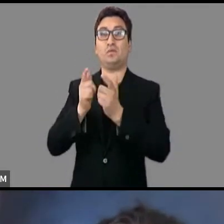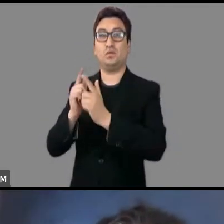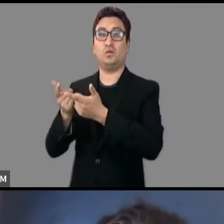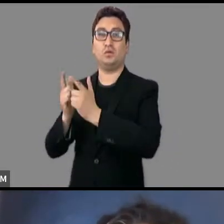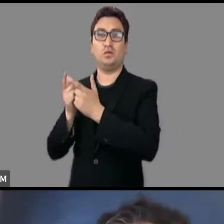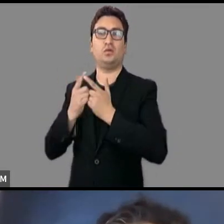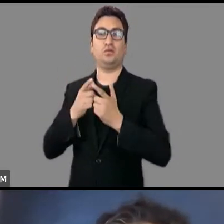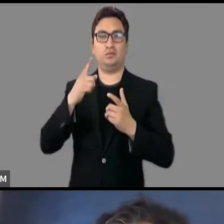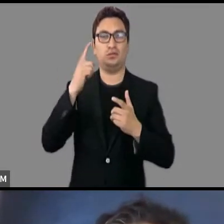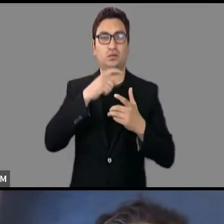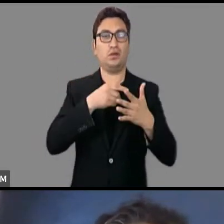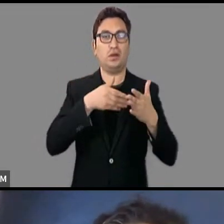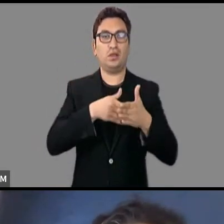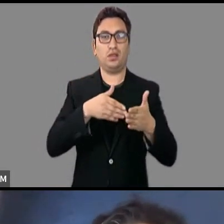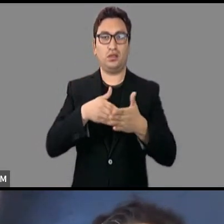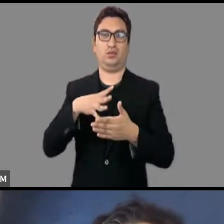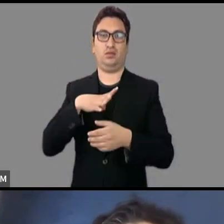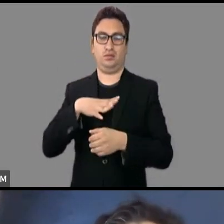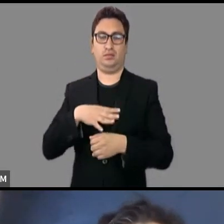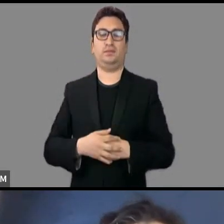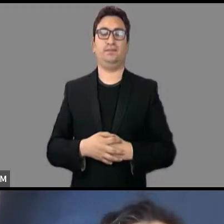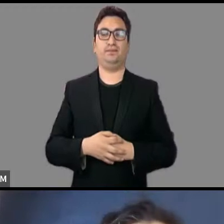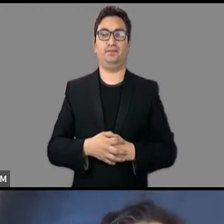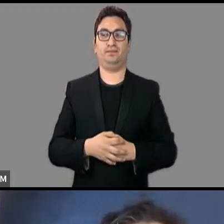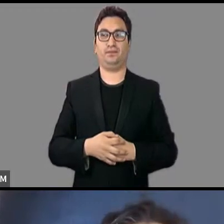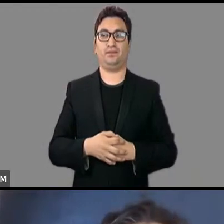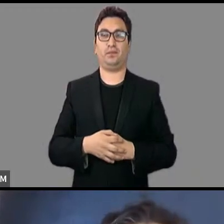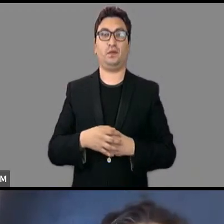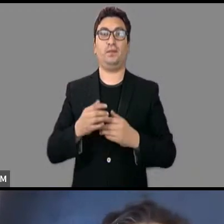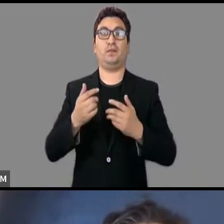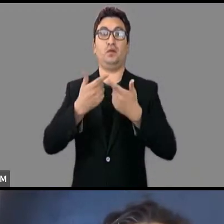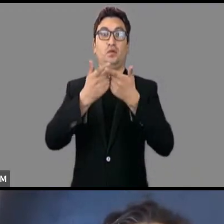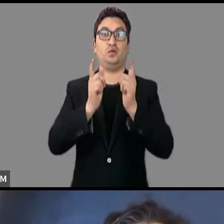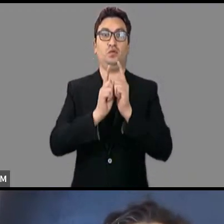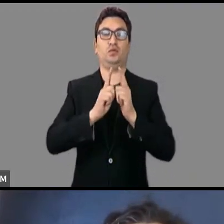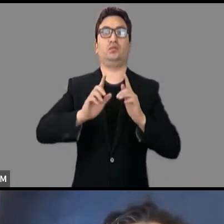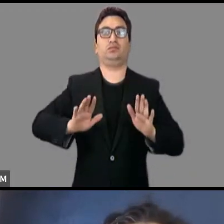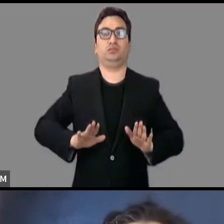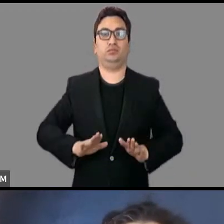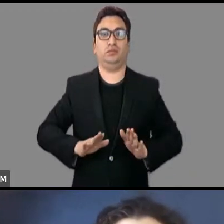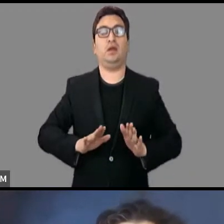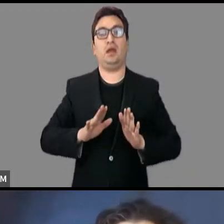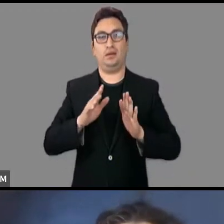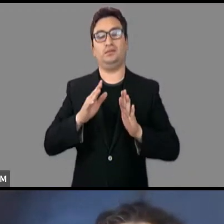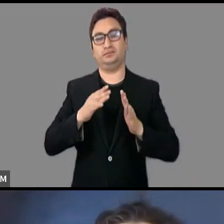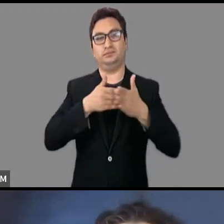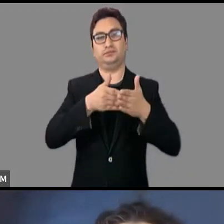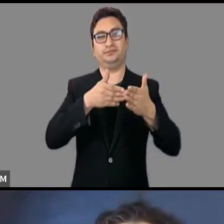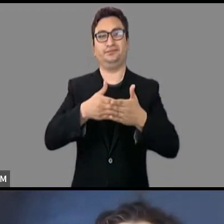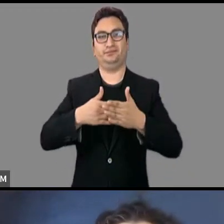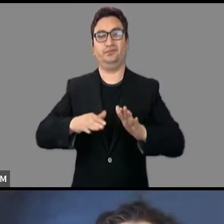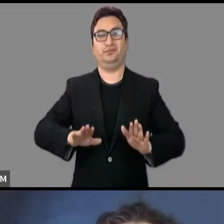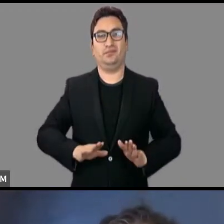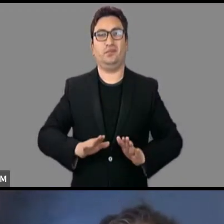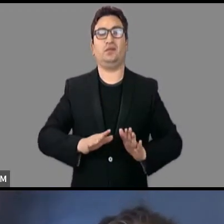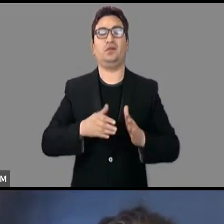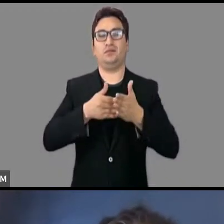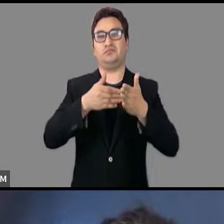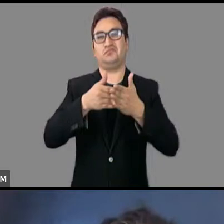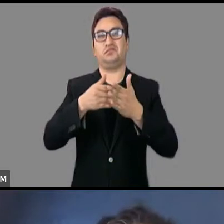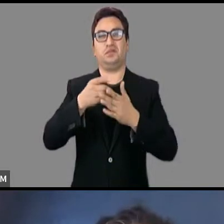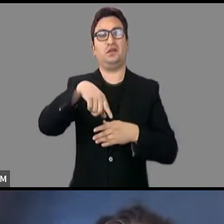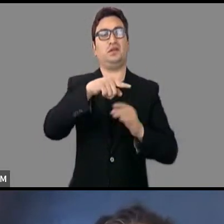podemos incluir esas barreras. Entonces, primero las barreras actitudinales, ¿no? Que tienen que ver con estas actitudes negativas o